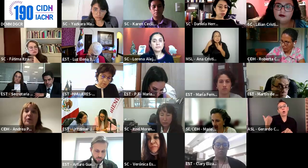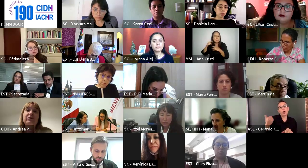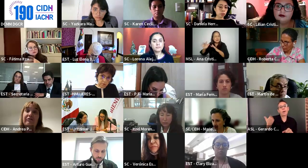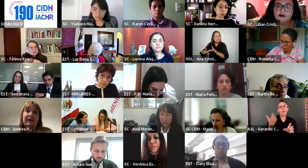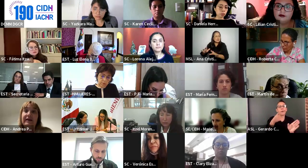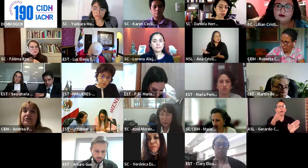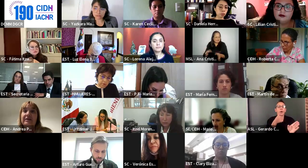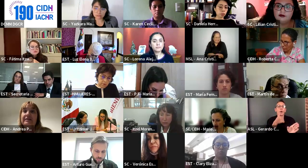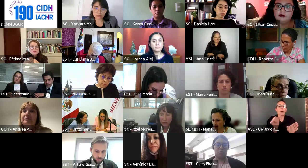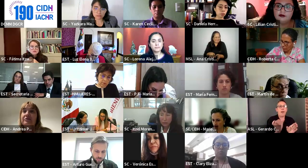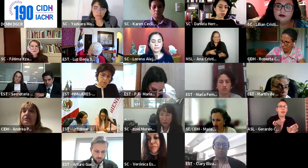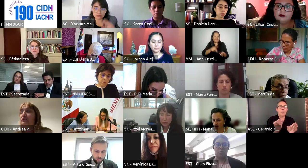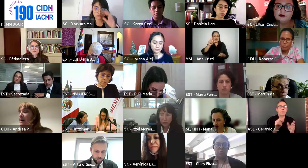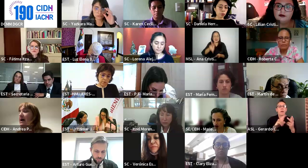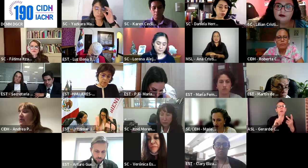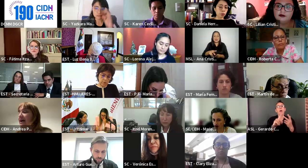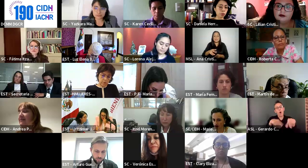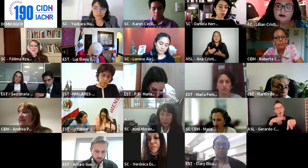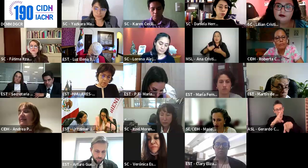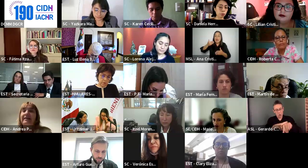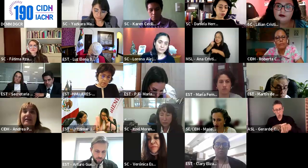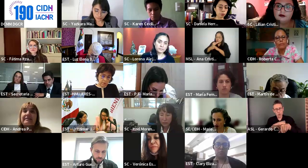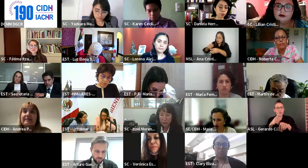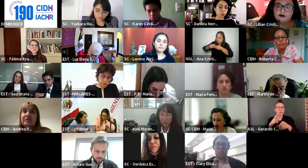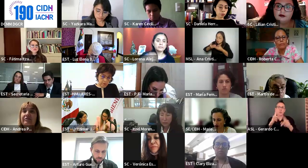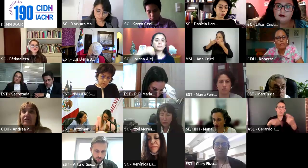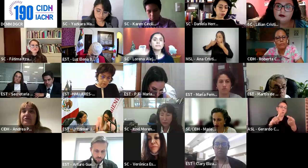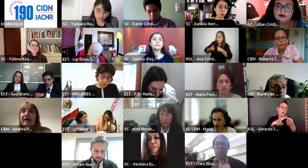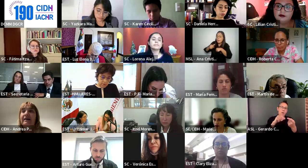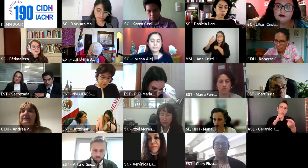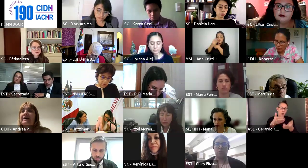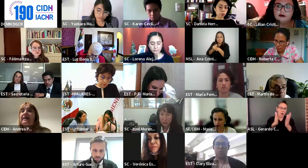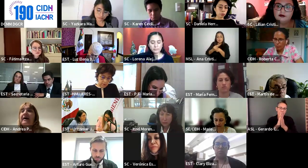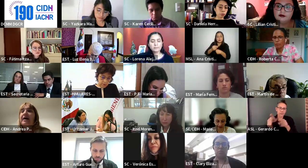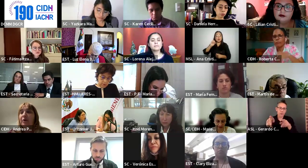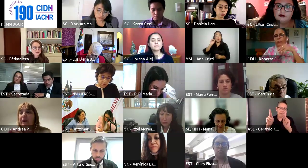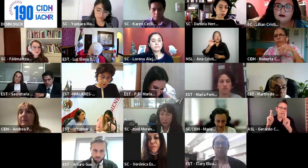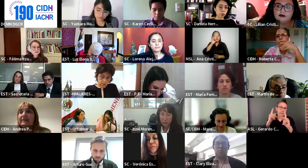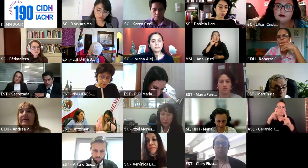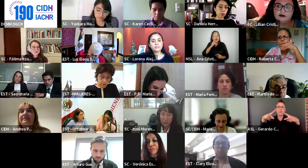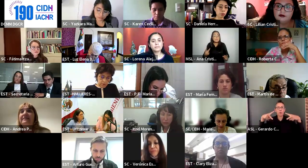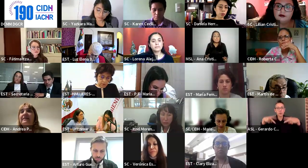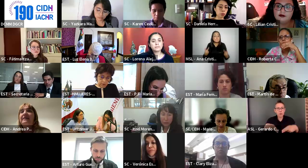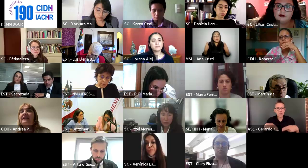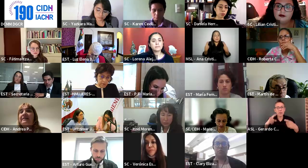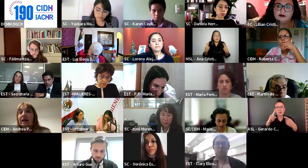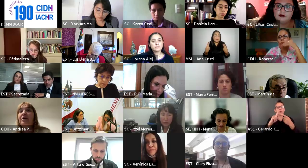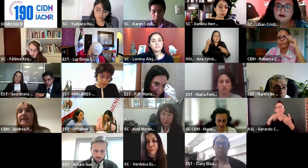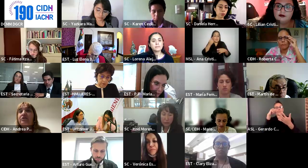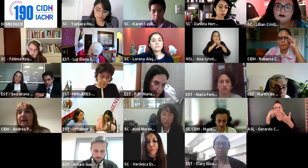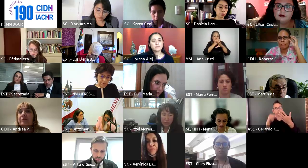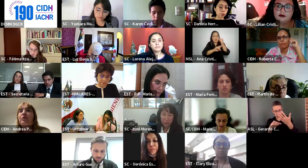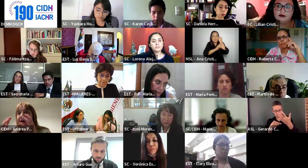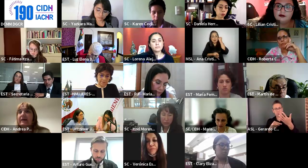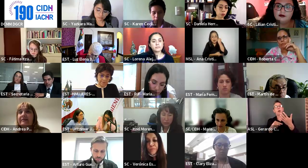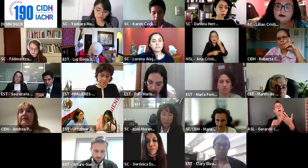por supuesto la falta de consentimiento informado, las esterilizaciones forzadas. Hay problemáticas de la violencia